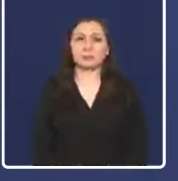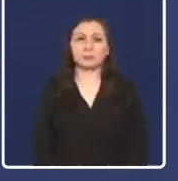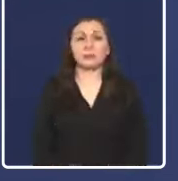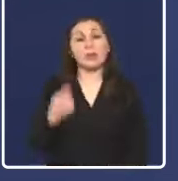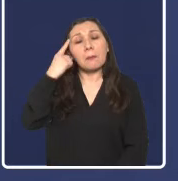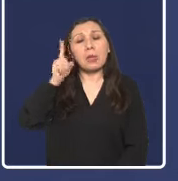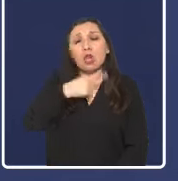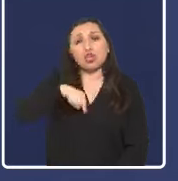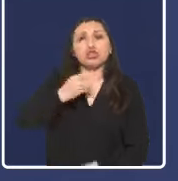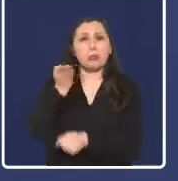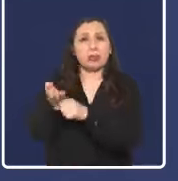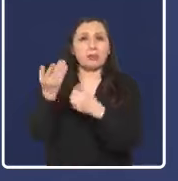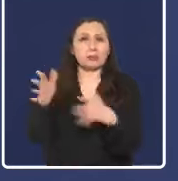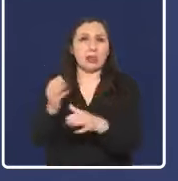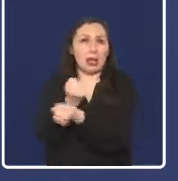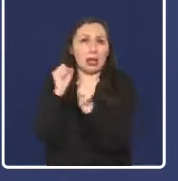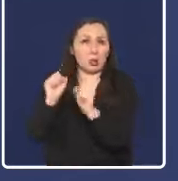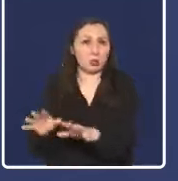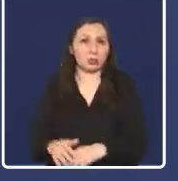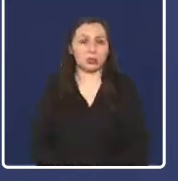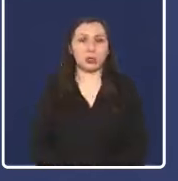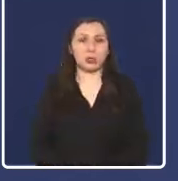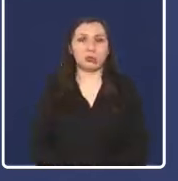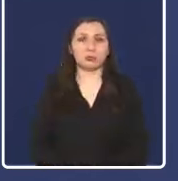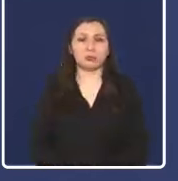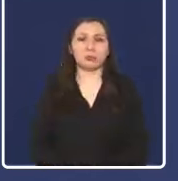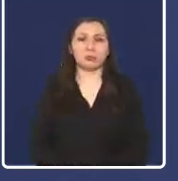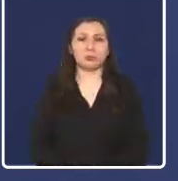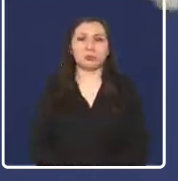denuncia. Pero si nosotros le habíamos pedido la renuncia.